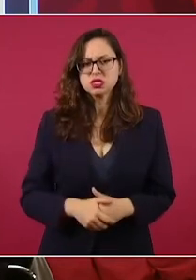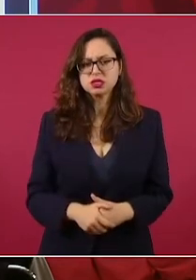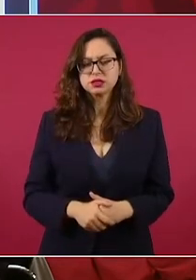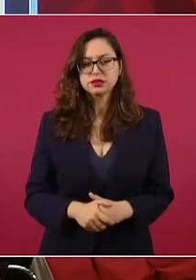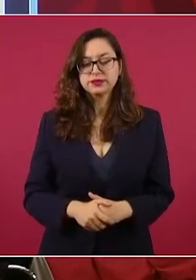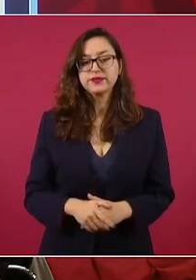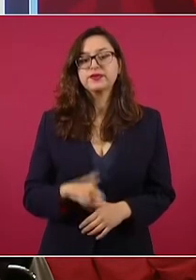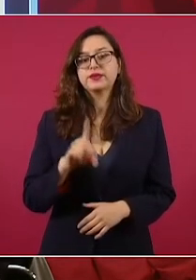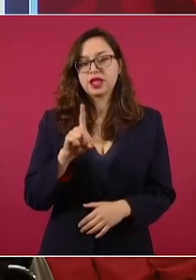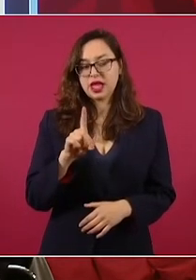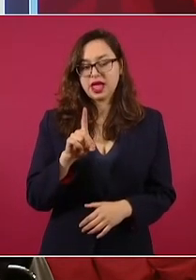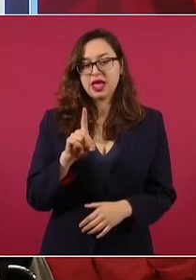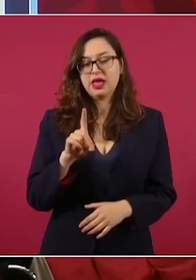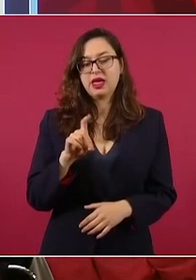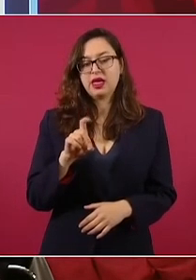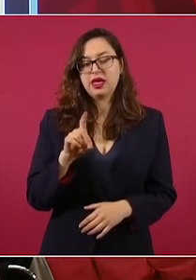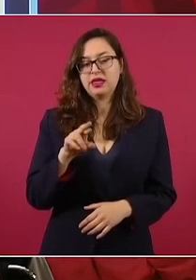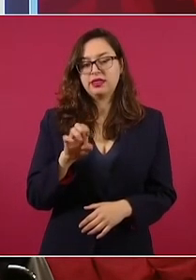Denis Dresser.